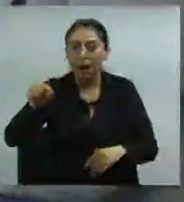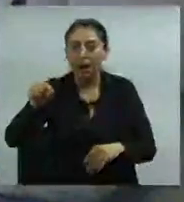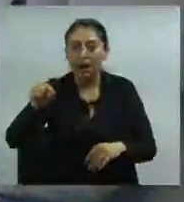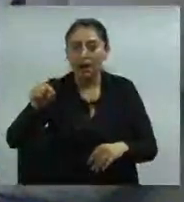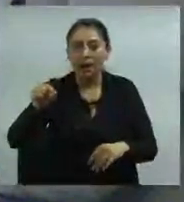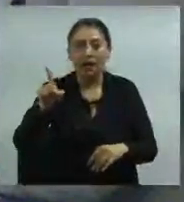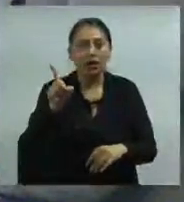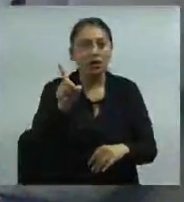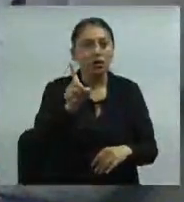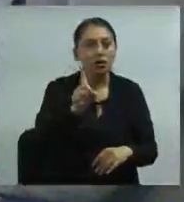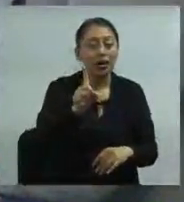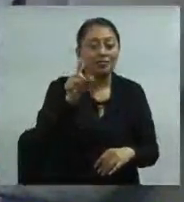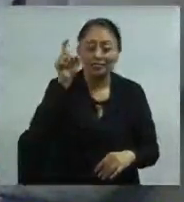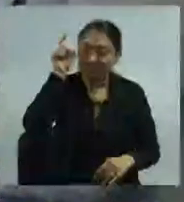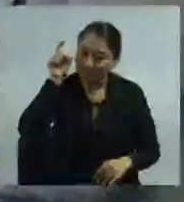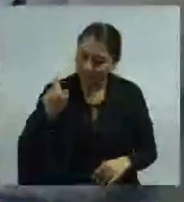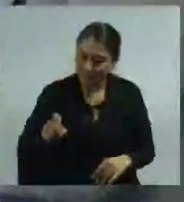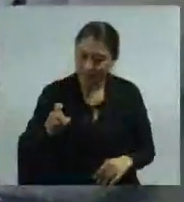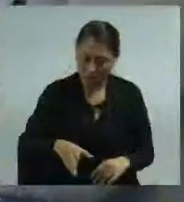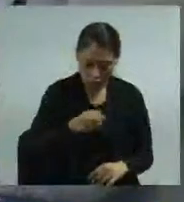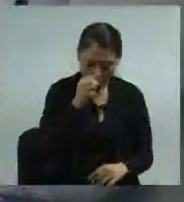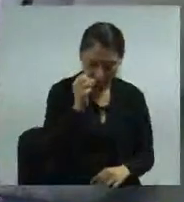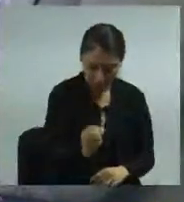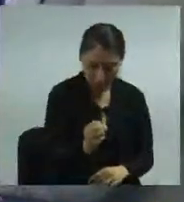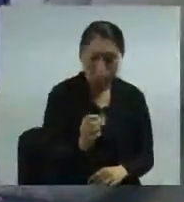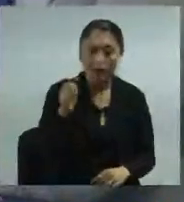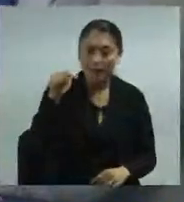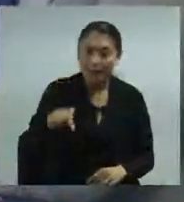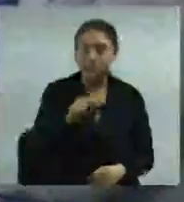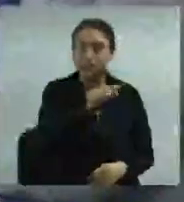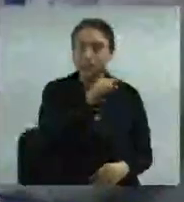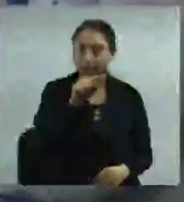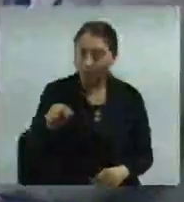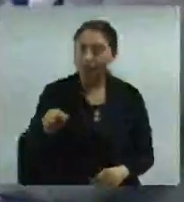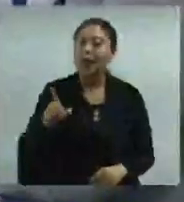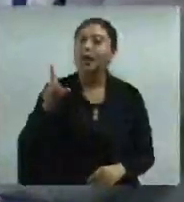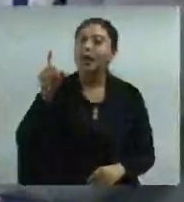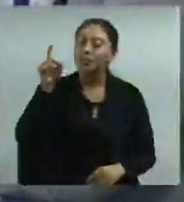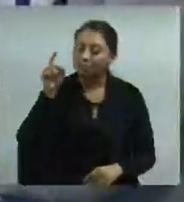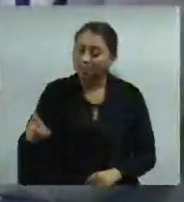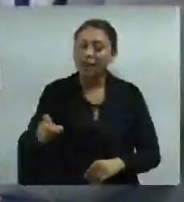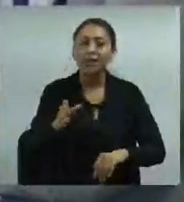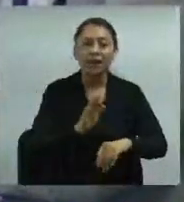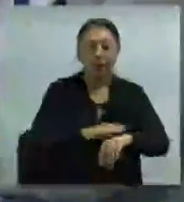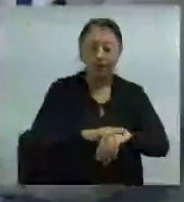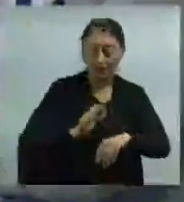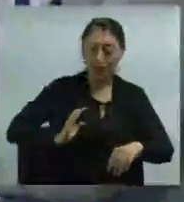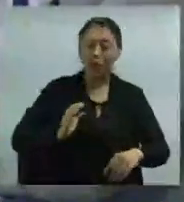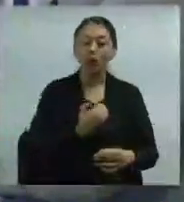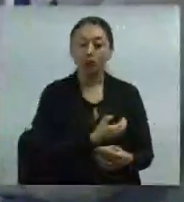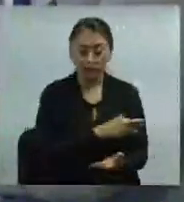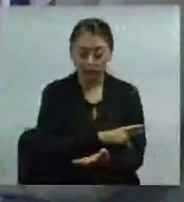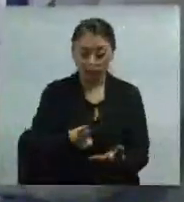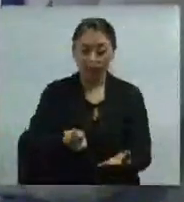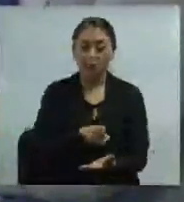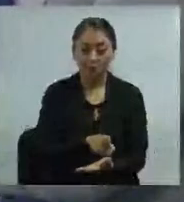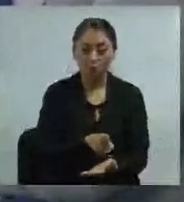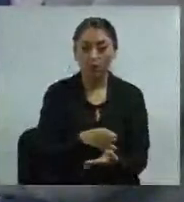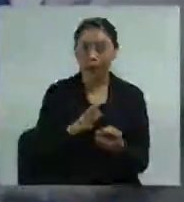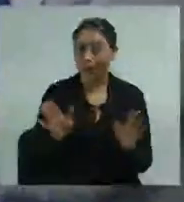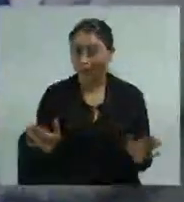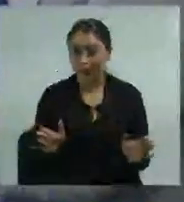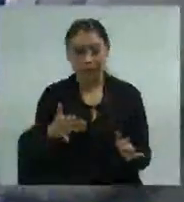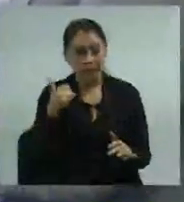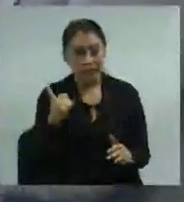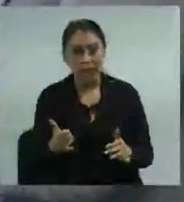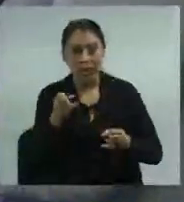lo deben hacer durante el transcurso de esta semana, notificar al Congreso de la República que efectivamente el término